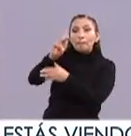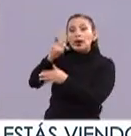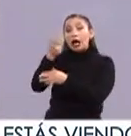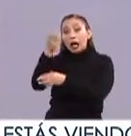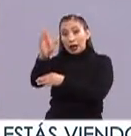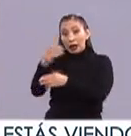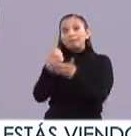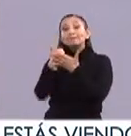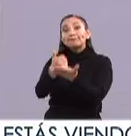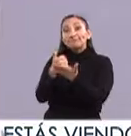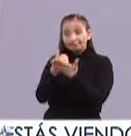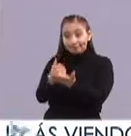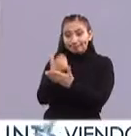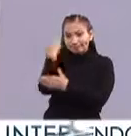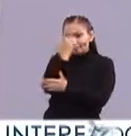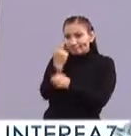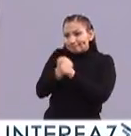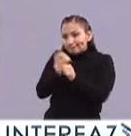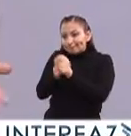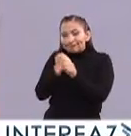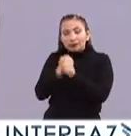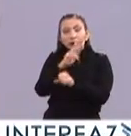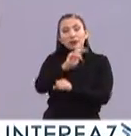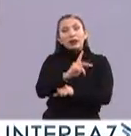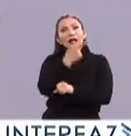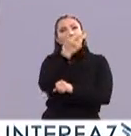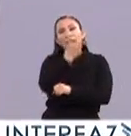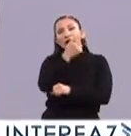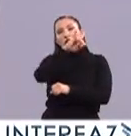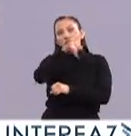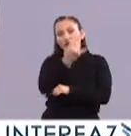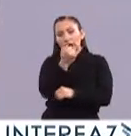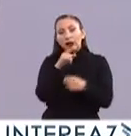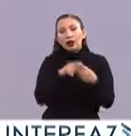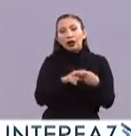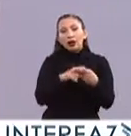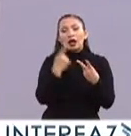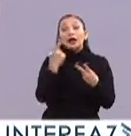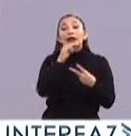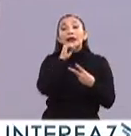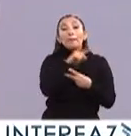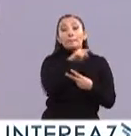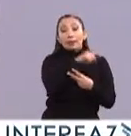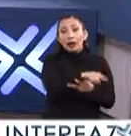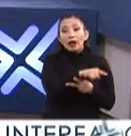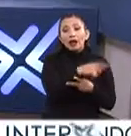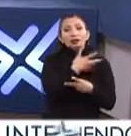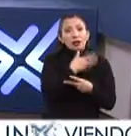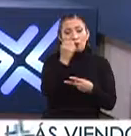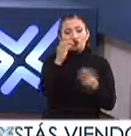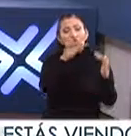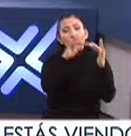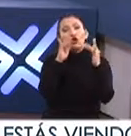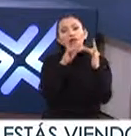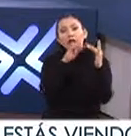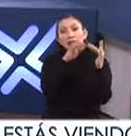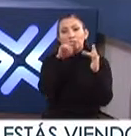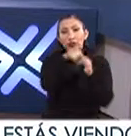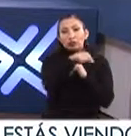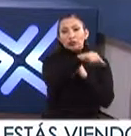Procuraduría General de la República, la Procuraduría de la Ciudad de México, y además tienen mucho contacto con